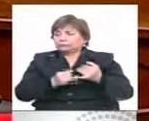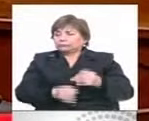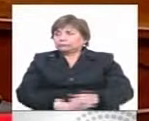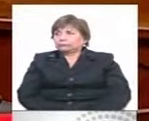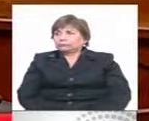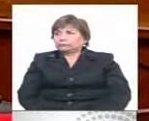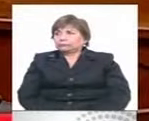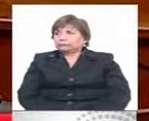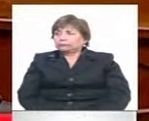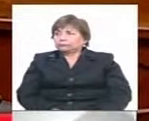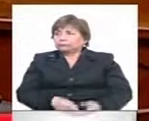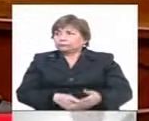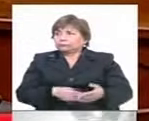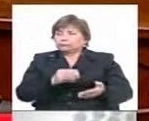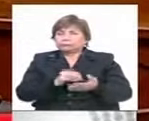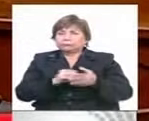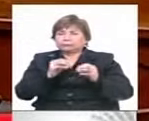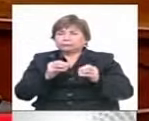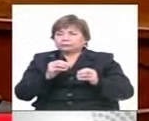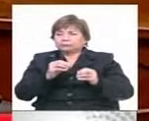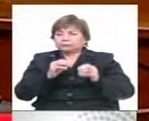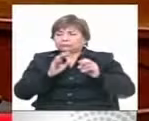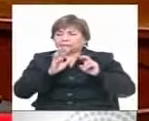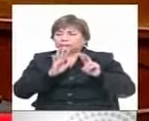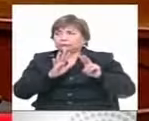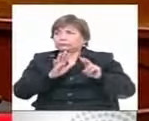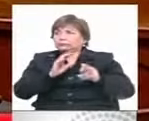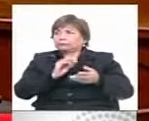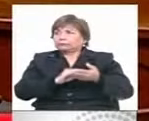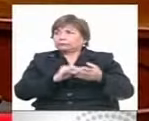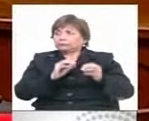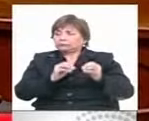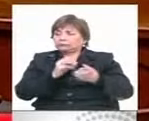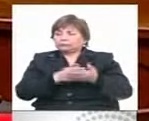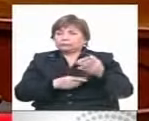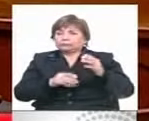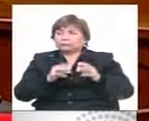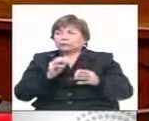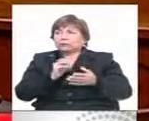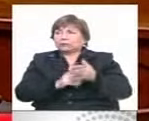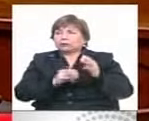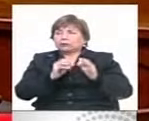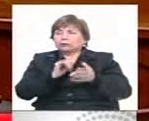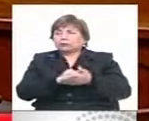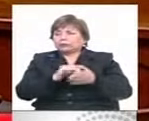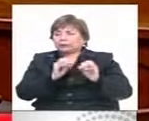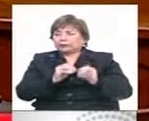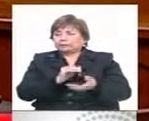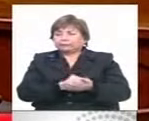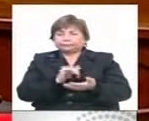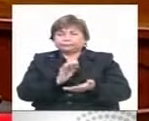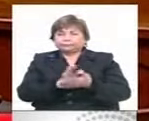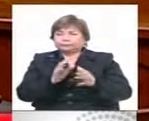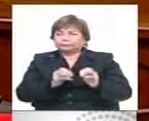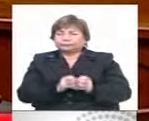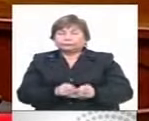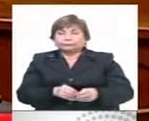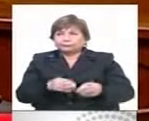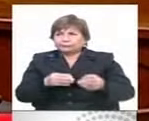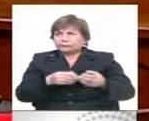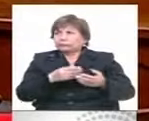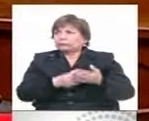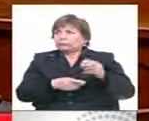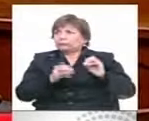Se inaugurarán 7 barrios seguros más, alcanzando 100 barrios seguros en el presente año, siendo nuestra meta